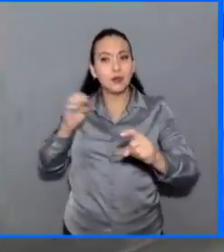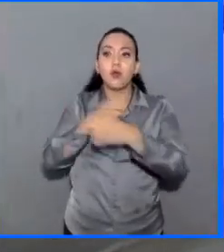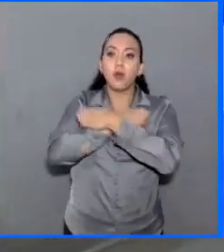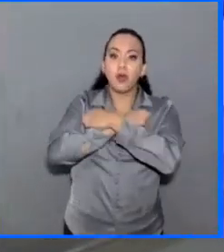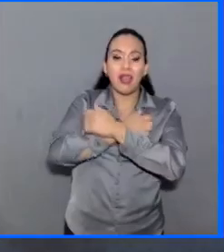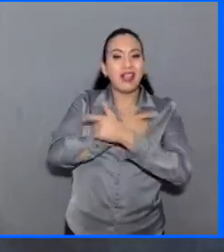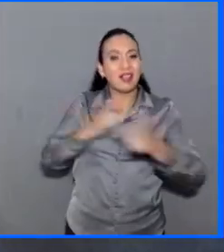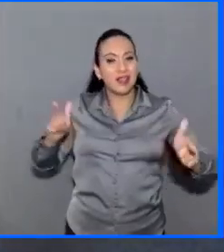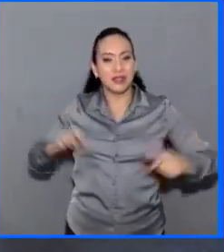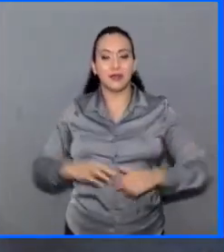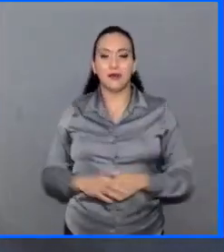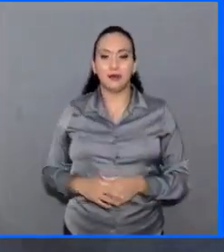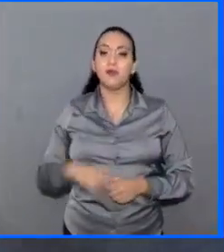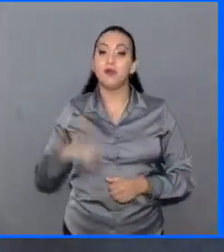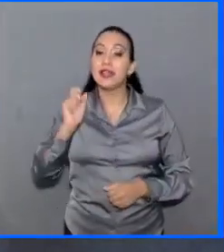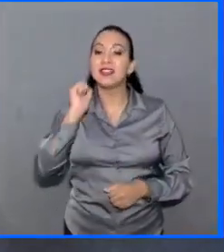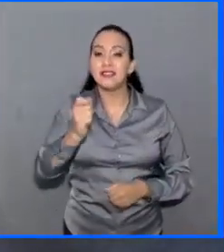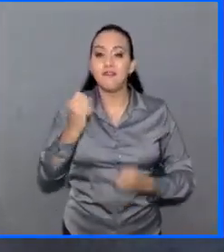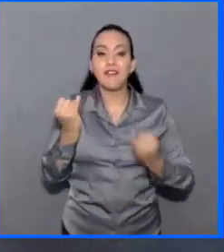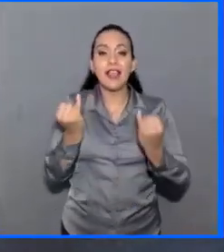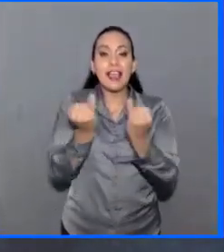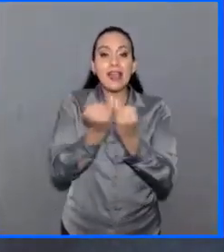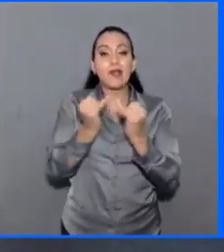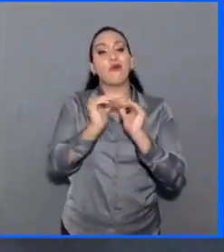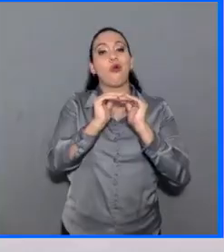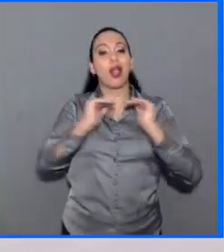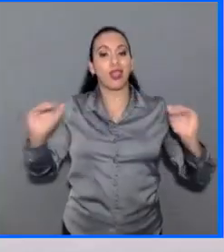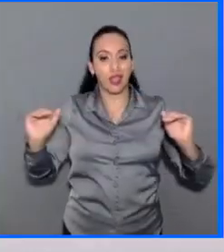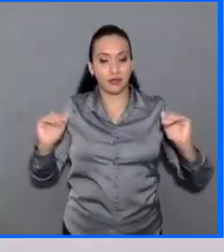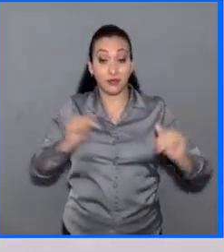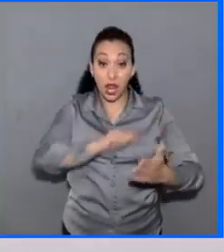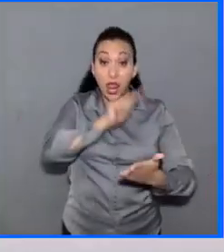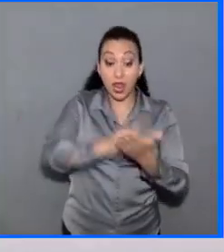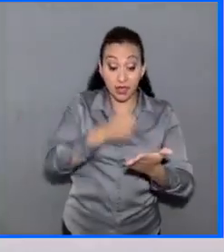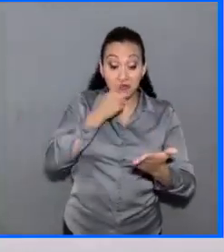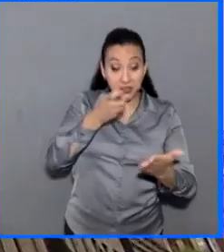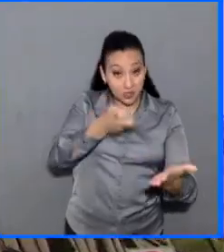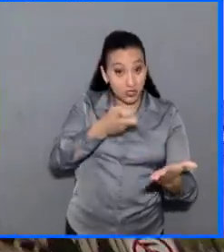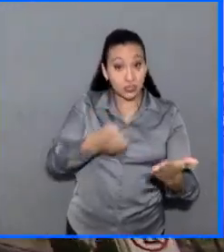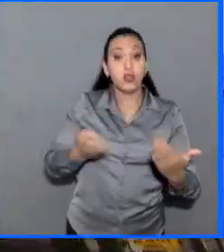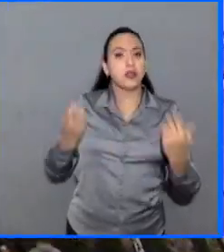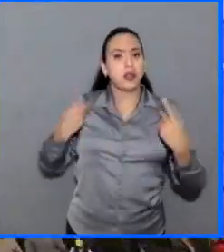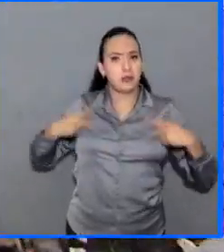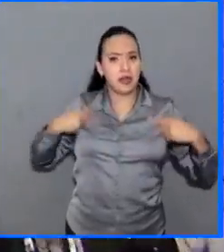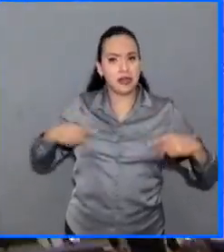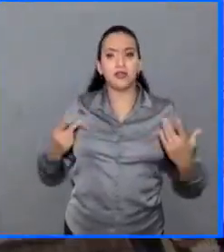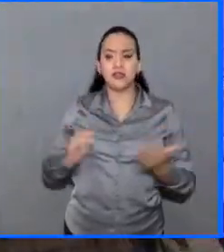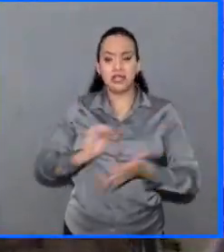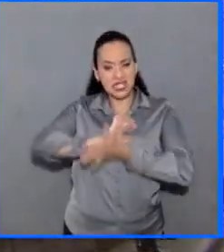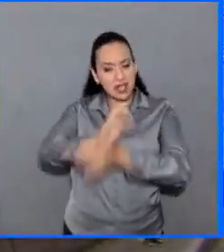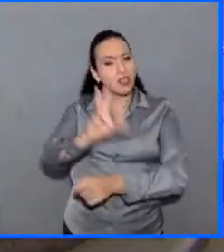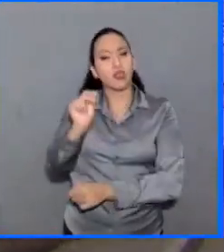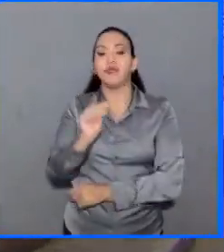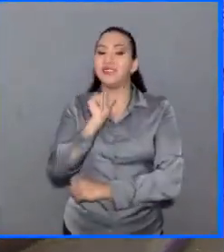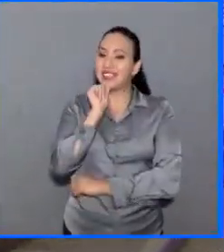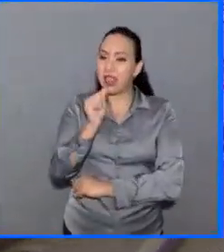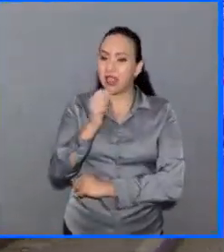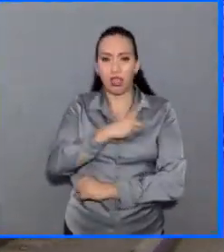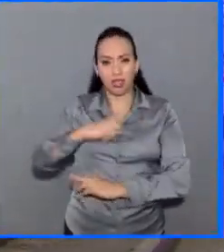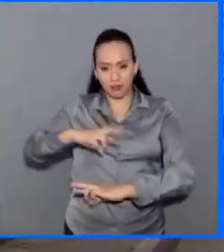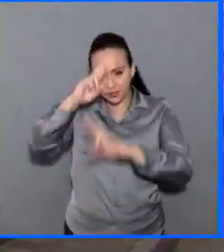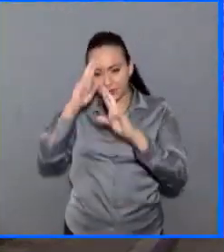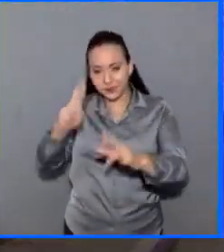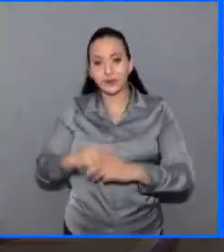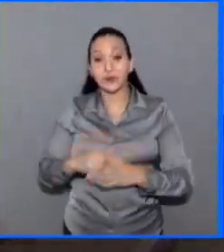igualdad ante la ley, que prohíbe cualquier tipo de discriminación basada en la salud. En este sentido, el alto tribunal ha